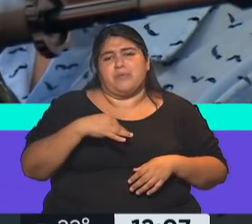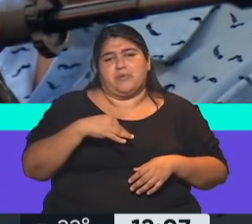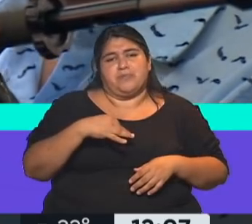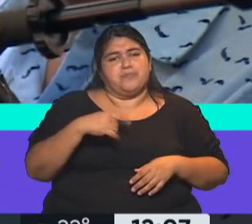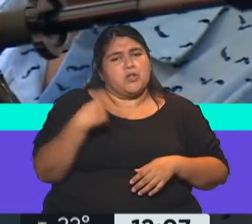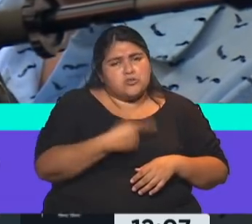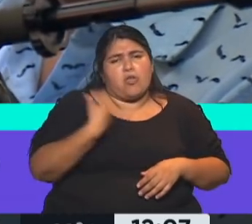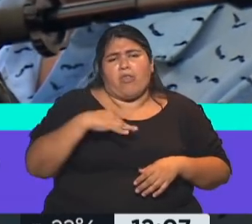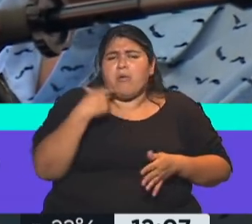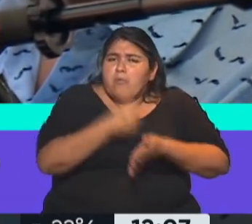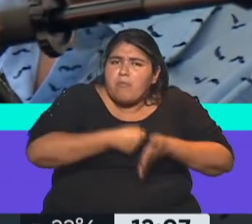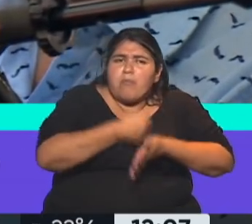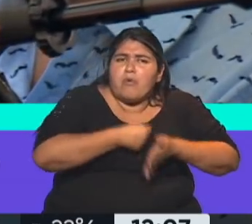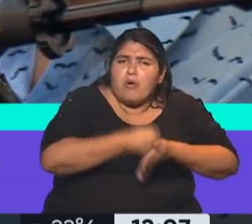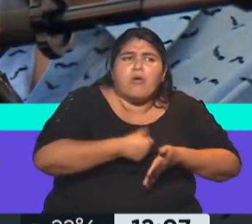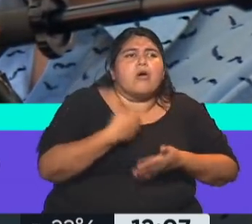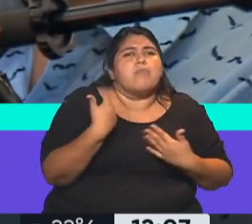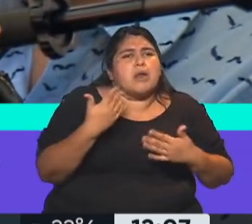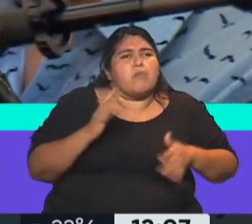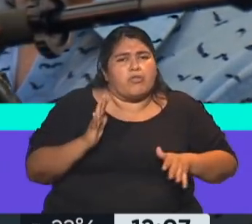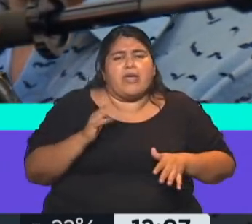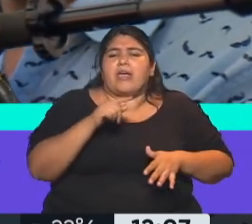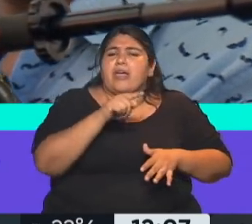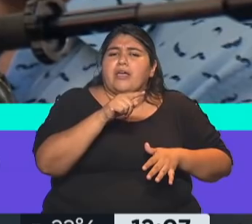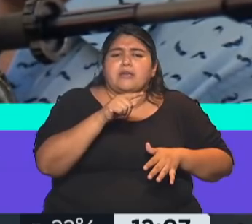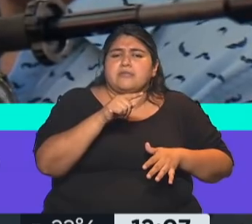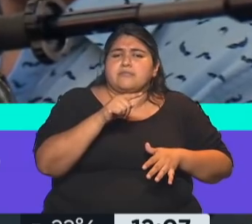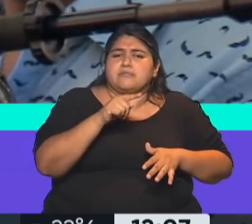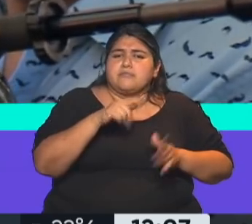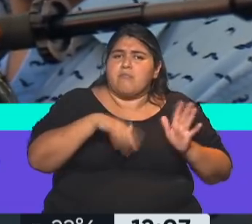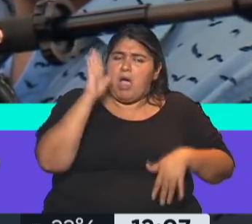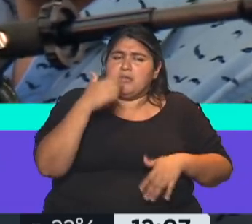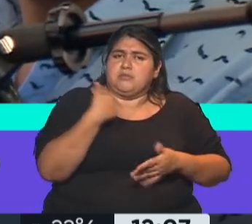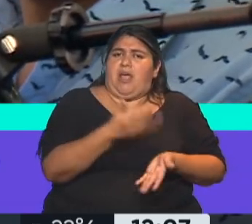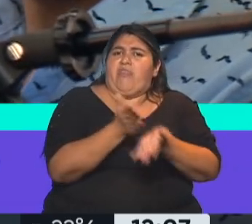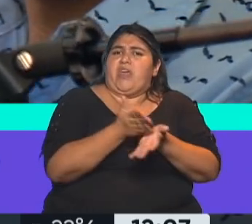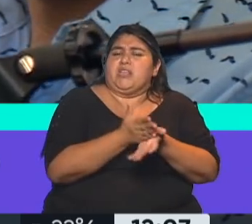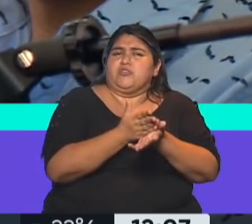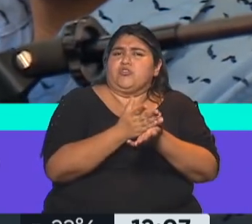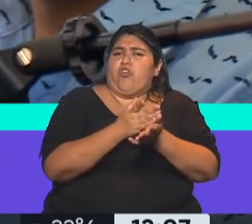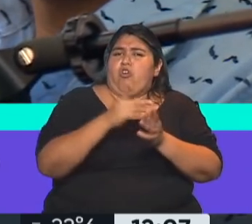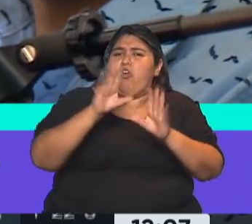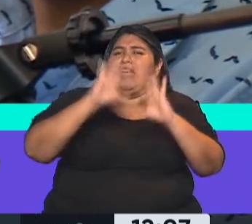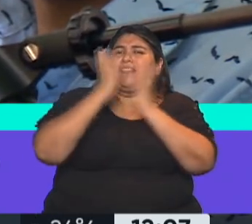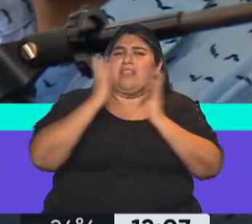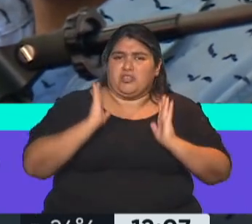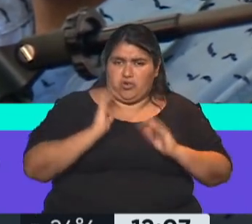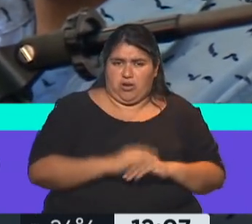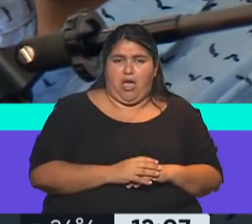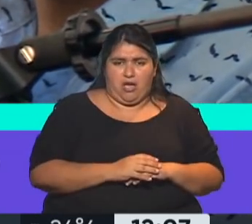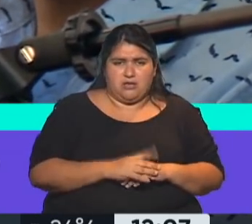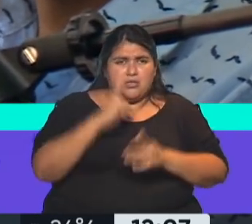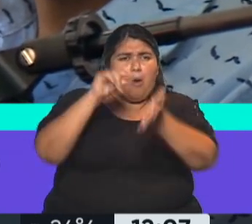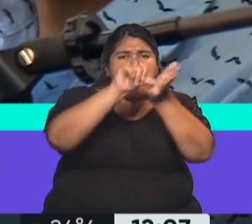hacer todo lo posible para que vamos a estar con orden del derecho internacional, con soberanía e integridad de todos los